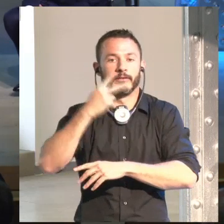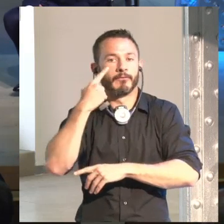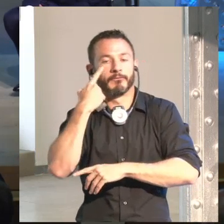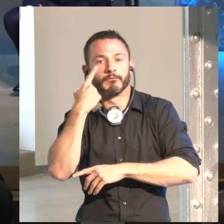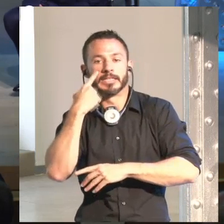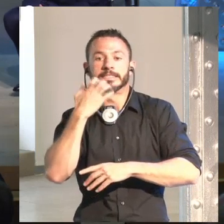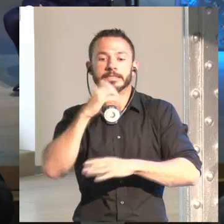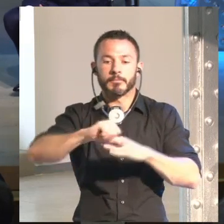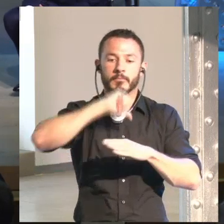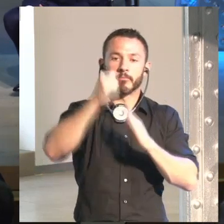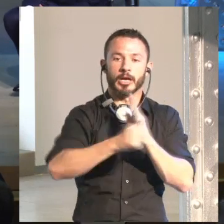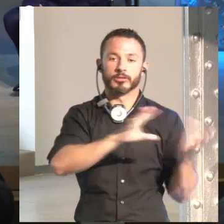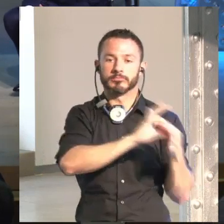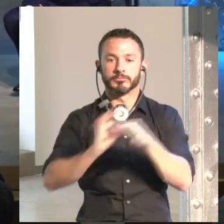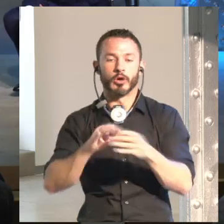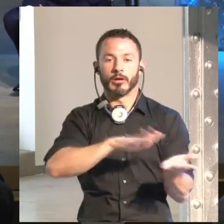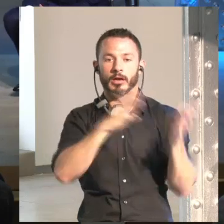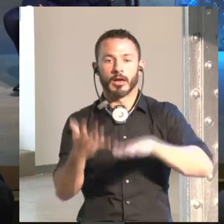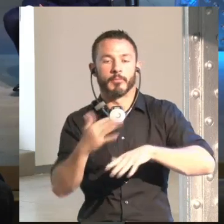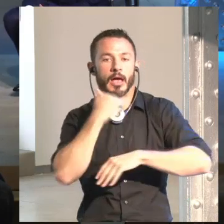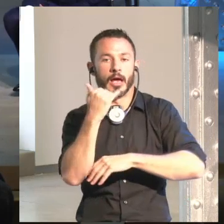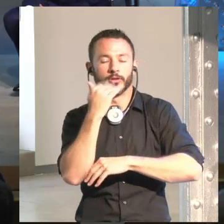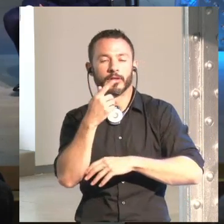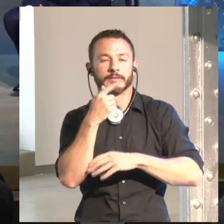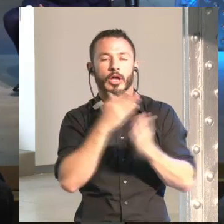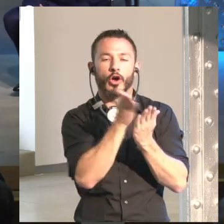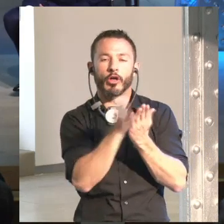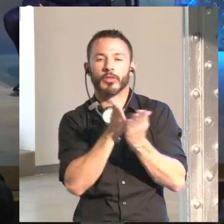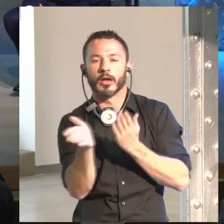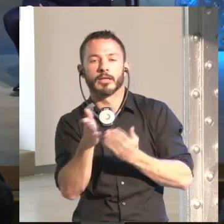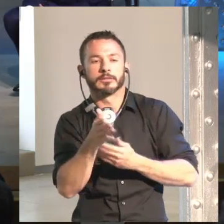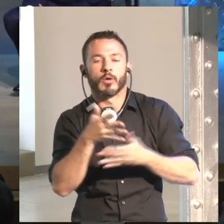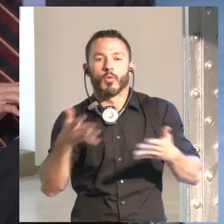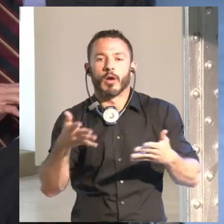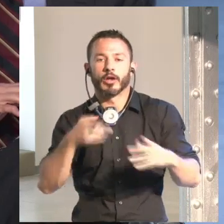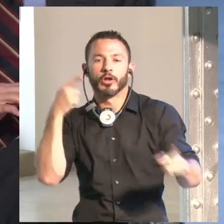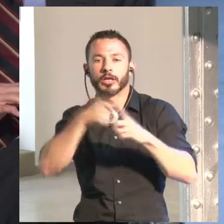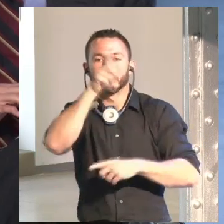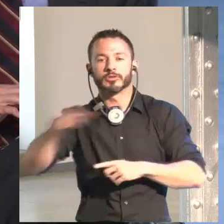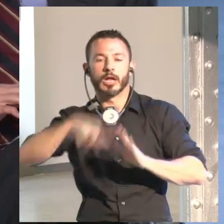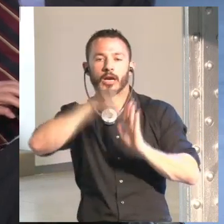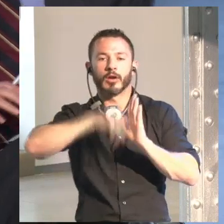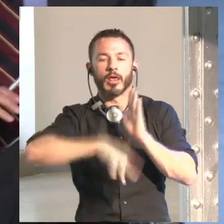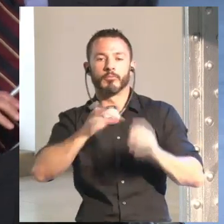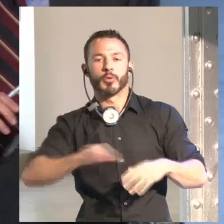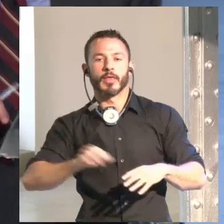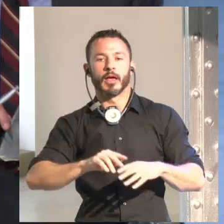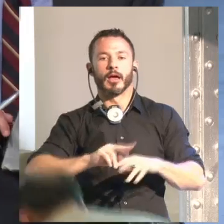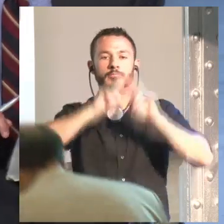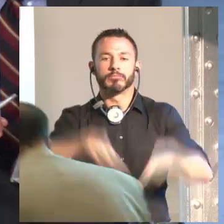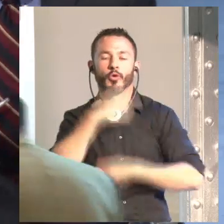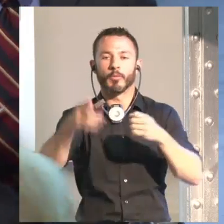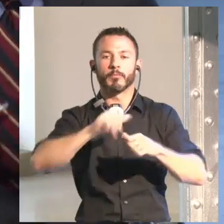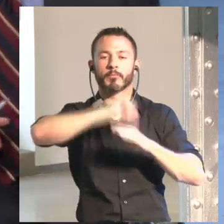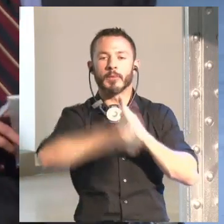acuerdo con los que nos regimos también cambian. ¿Qué opciones ves tú para que el regulador haga eso y para que modernizamos los